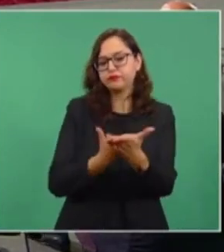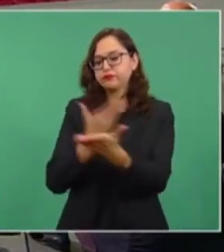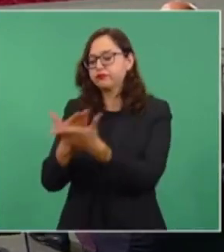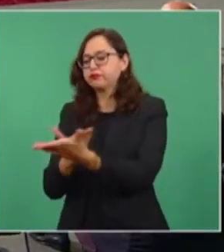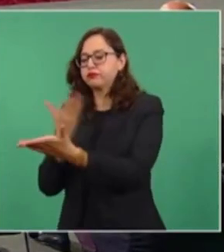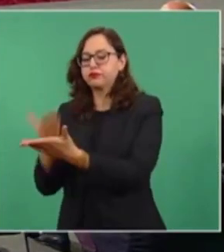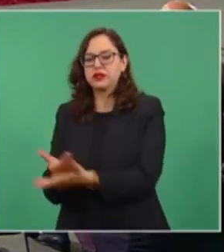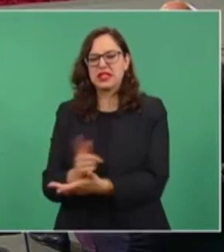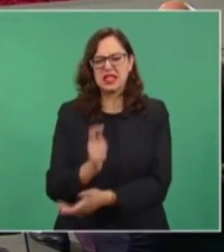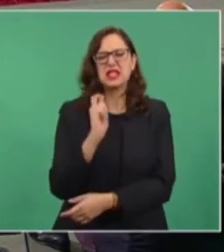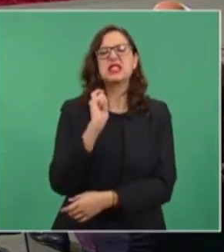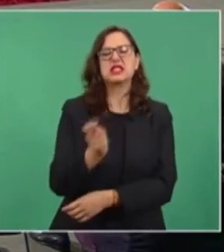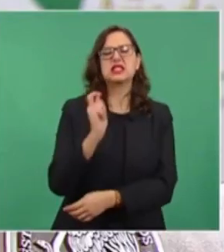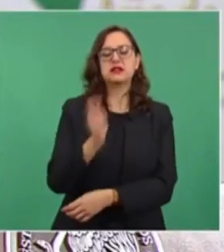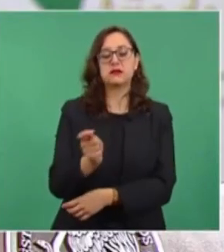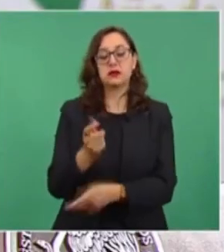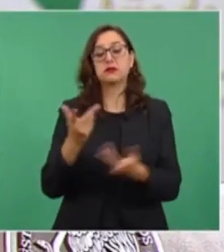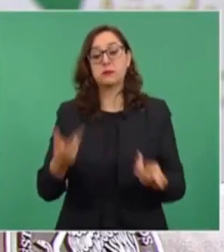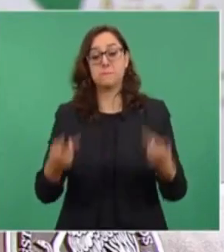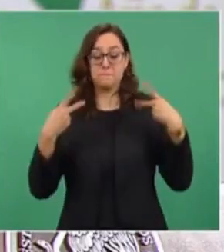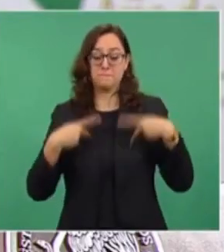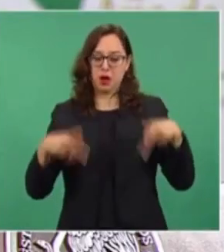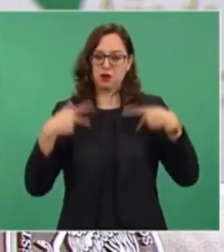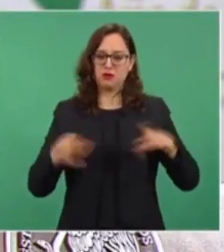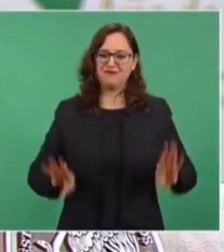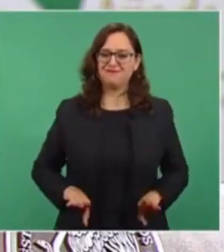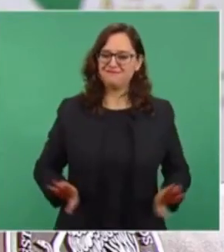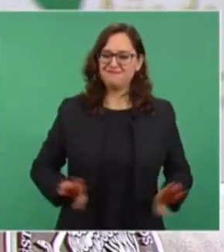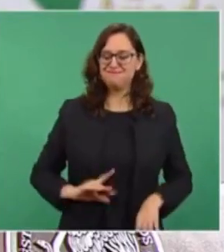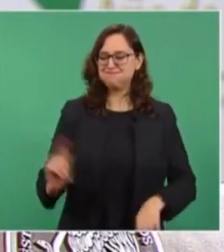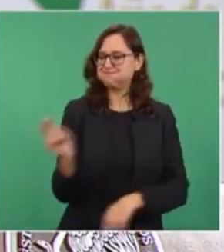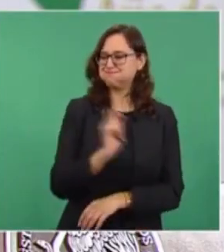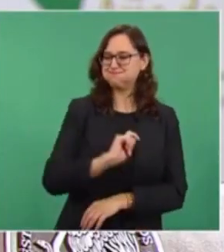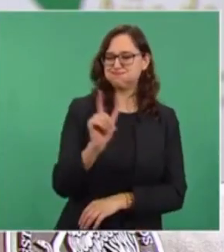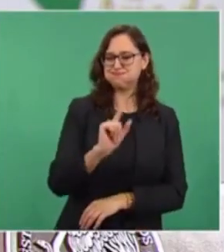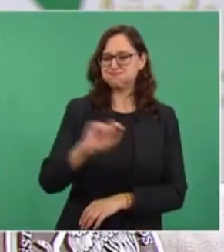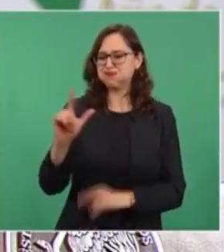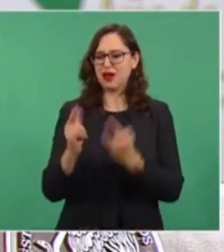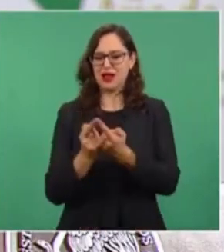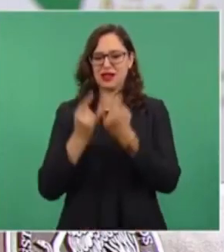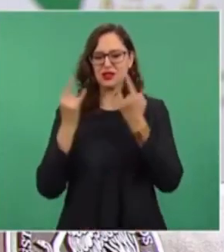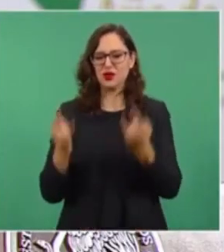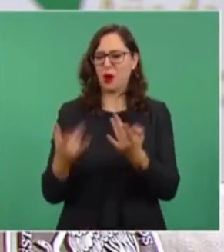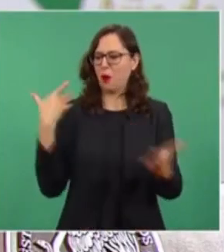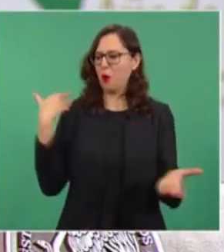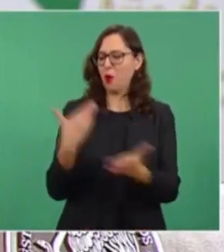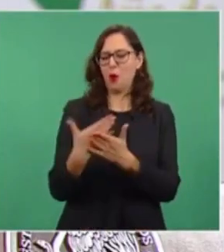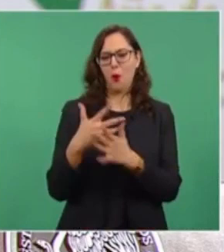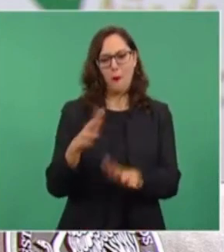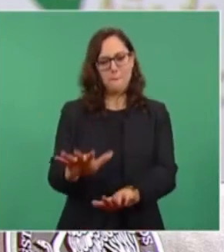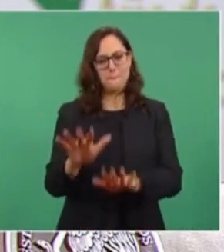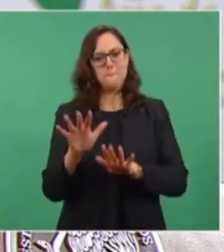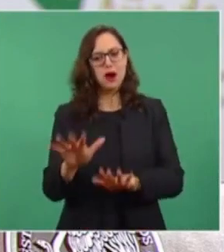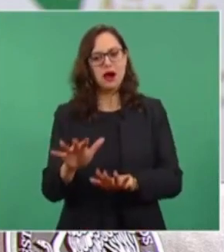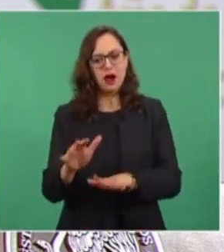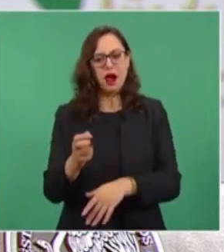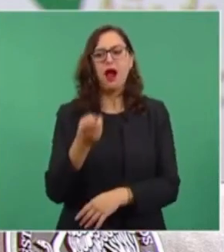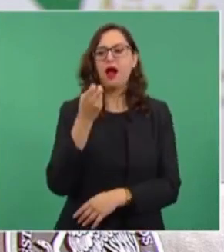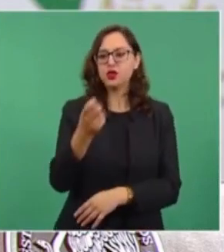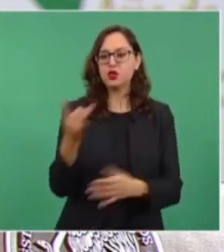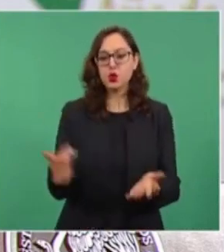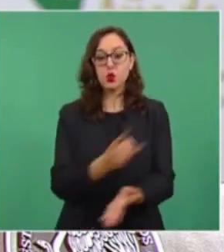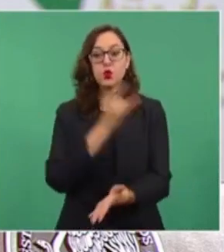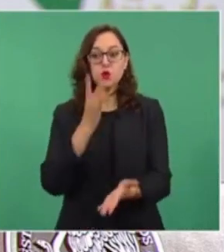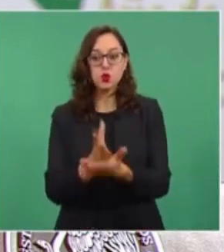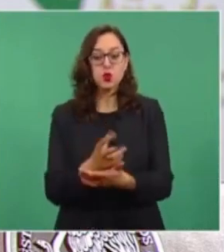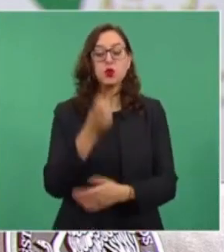seleccionados profesionistas ampliamente destacados y reconocidos con una trayectoria de excepción. Así lo establece el